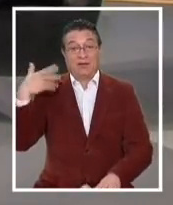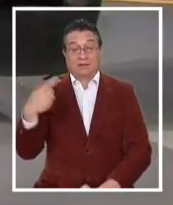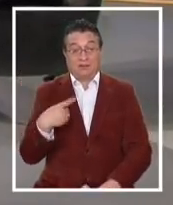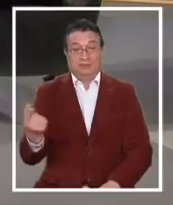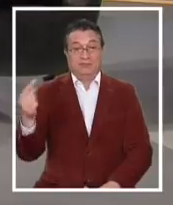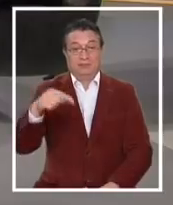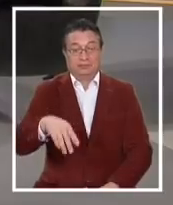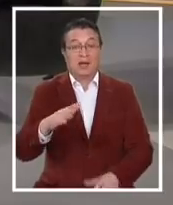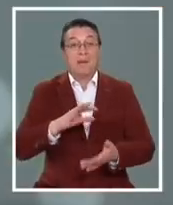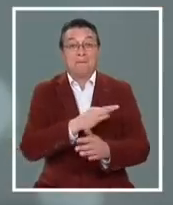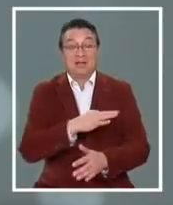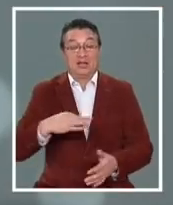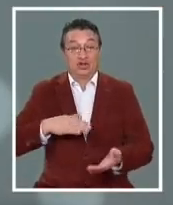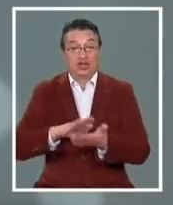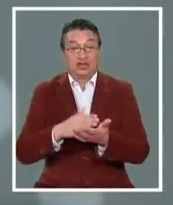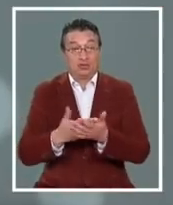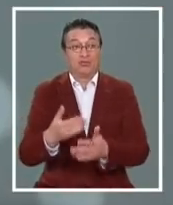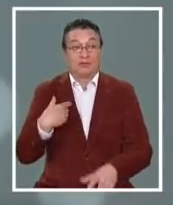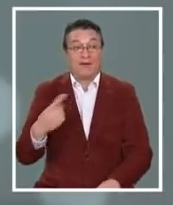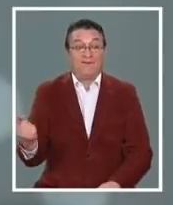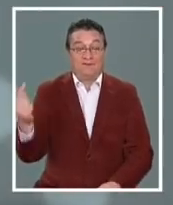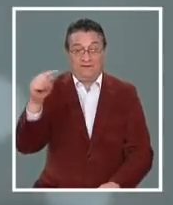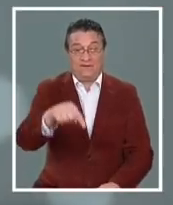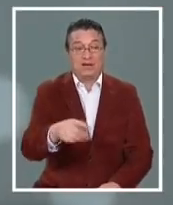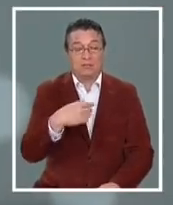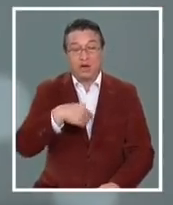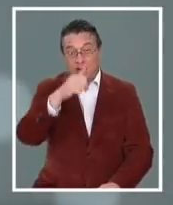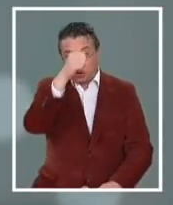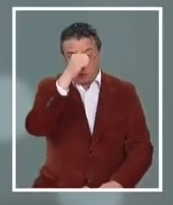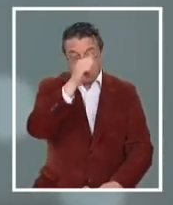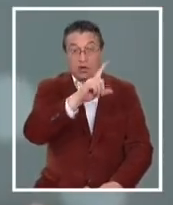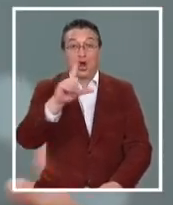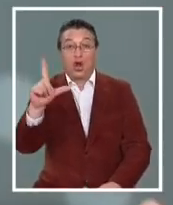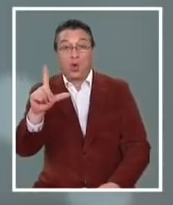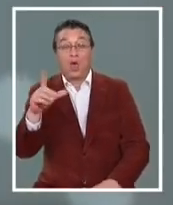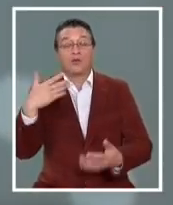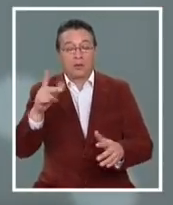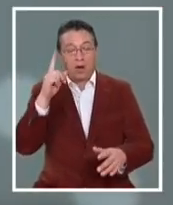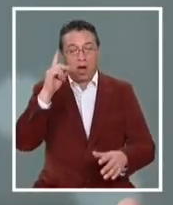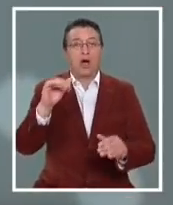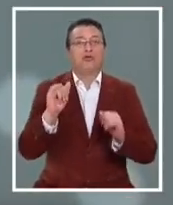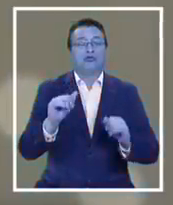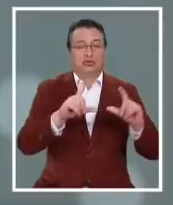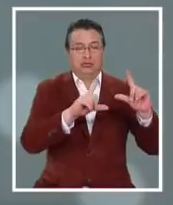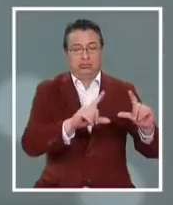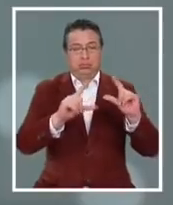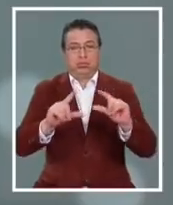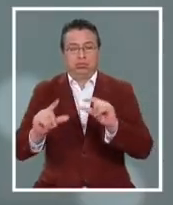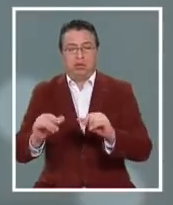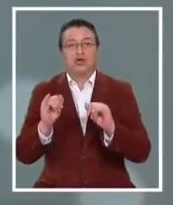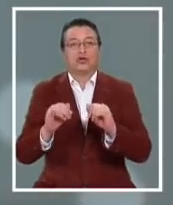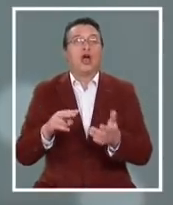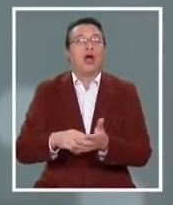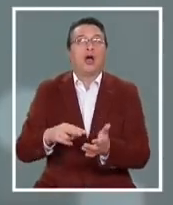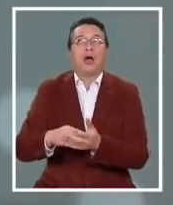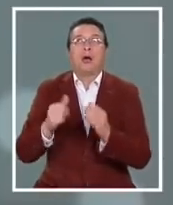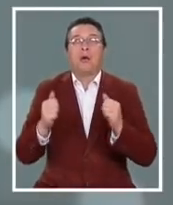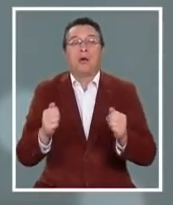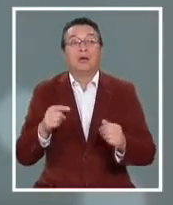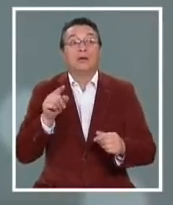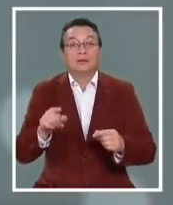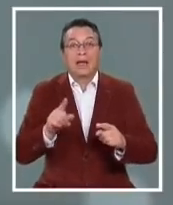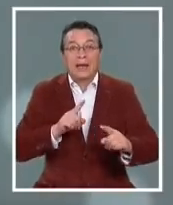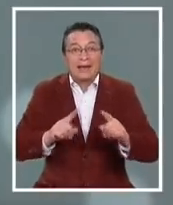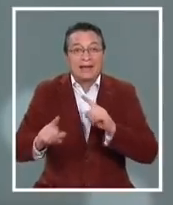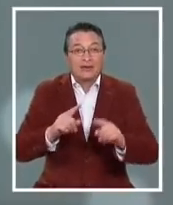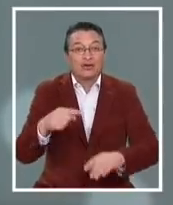y ahí estaba el ministro de Salud, ¿recuerdan? Cuando, sí. Y que del domingo al lunes había como una luz de esperanza porque bajaban los casos. Entonces, la gestión